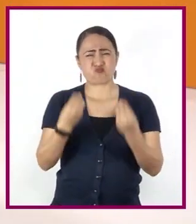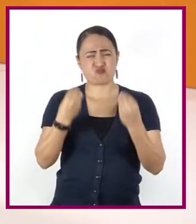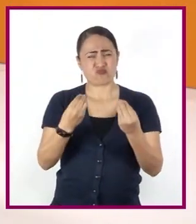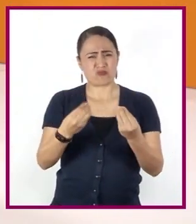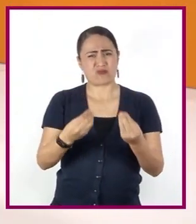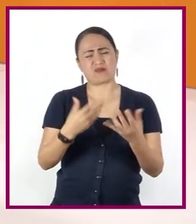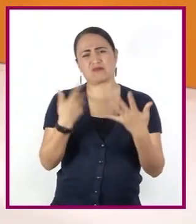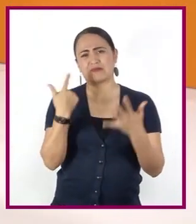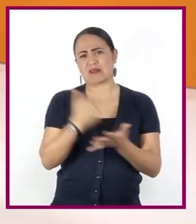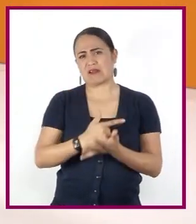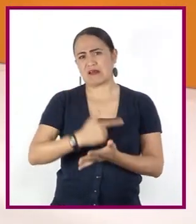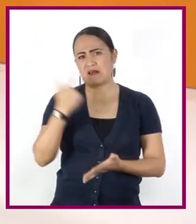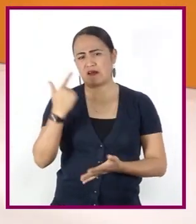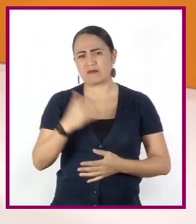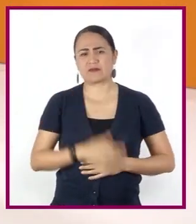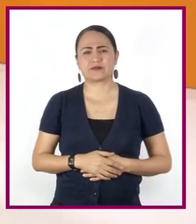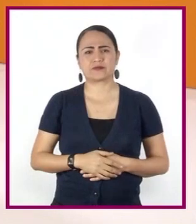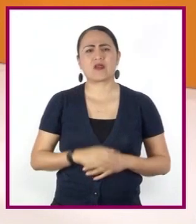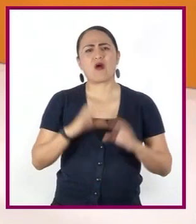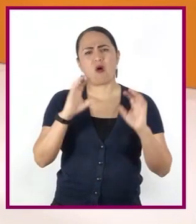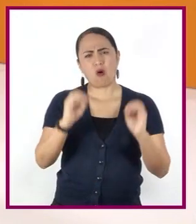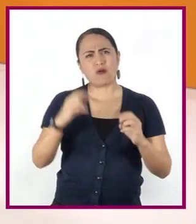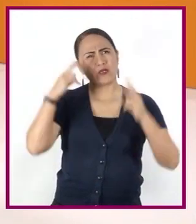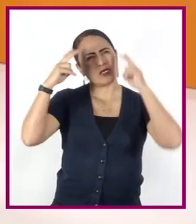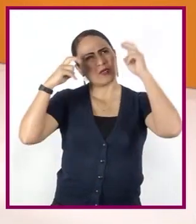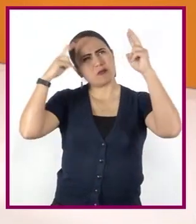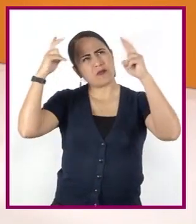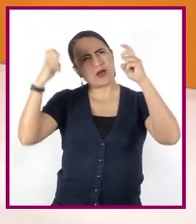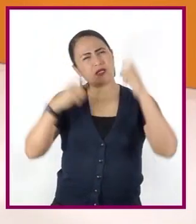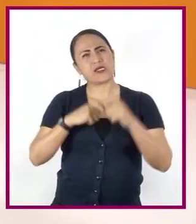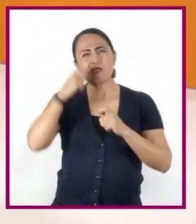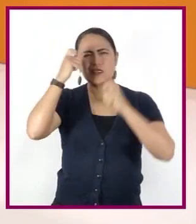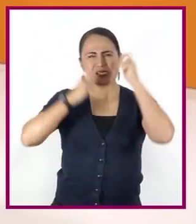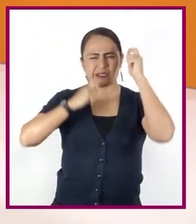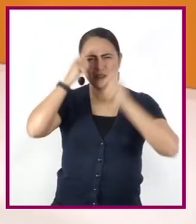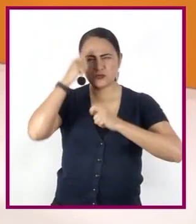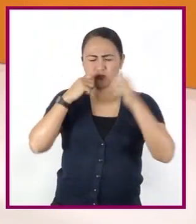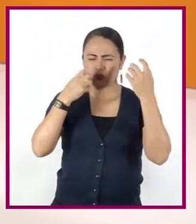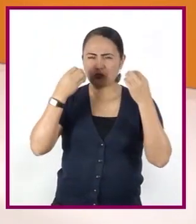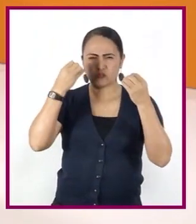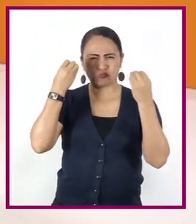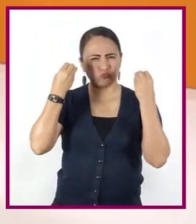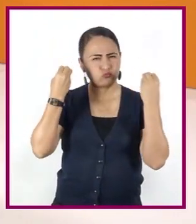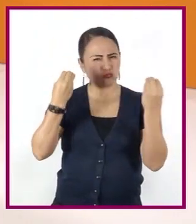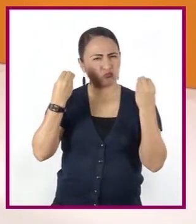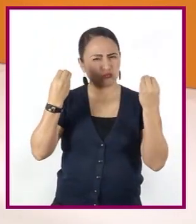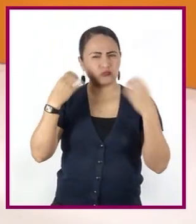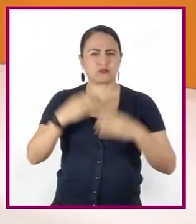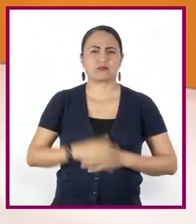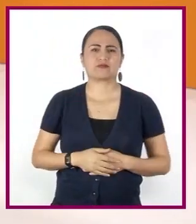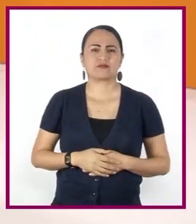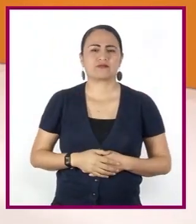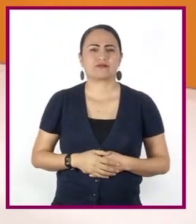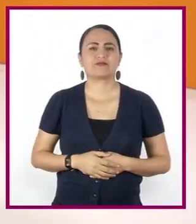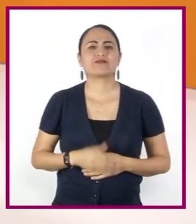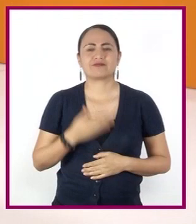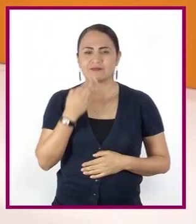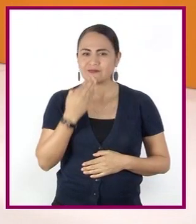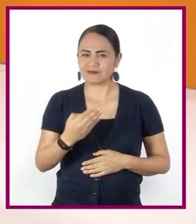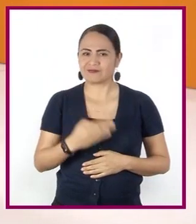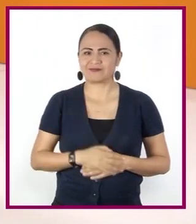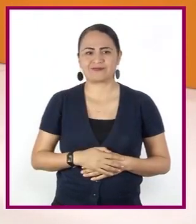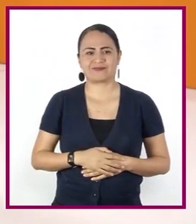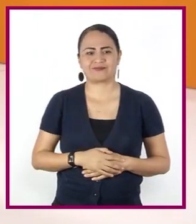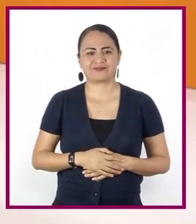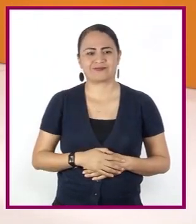y otras que aclaran una imagen, como en el ejemplo de gesto muy profundo. Muy bien. Se ve